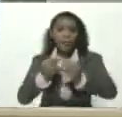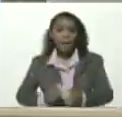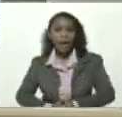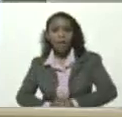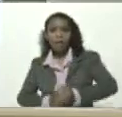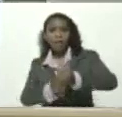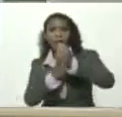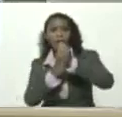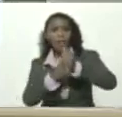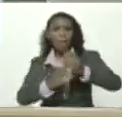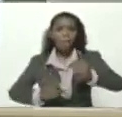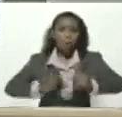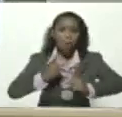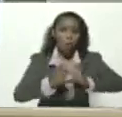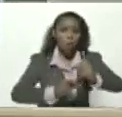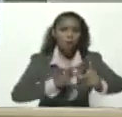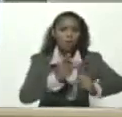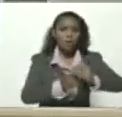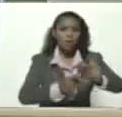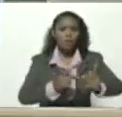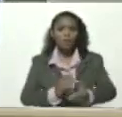proceso y